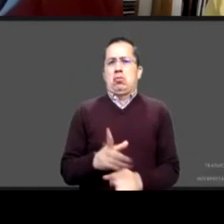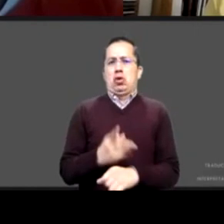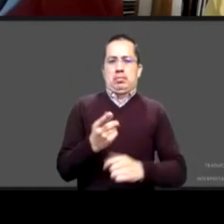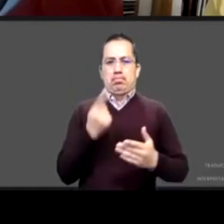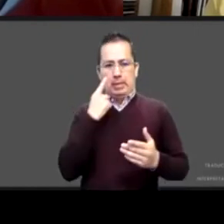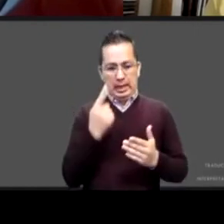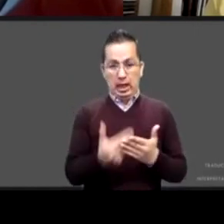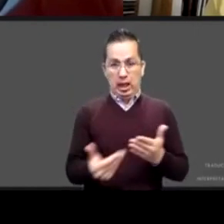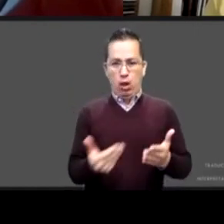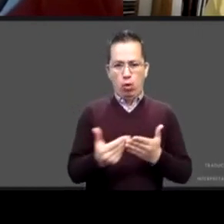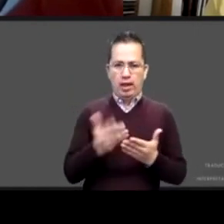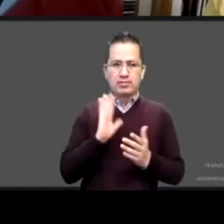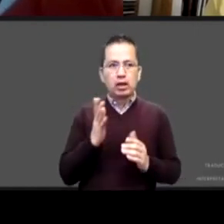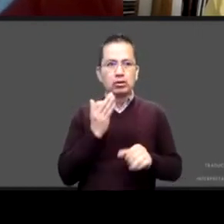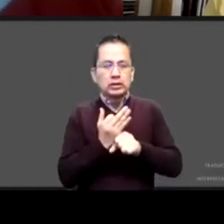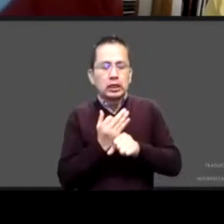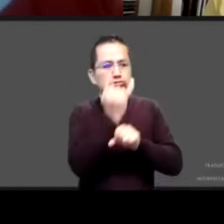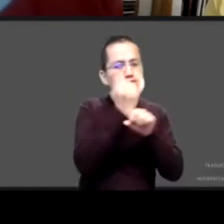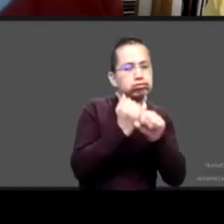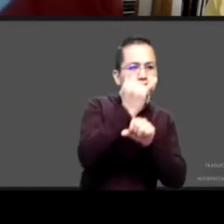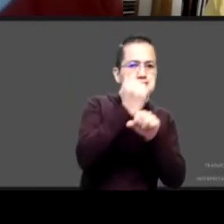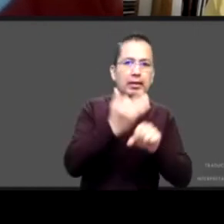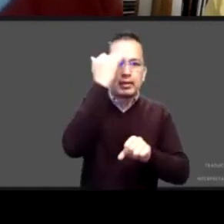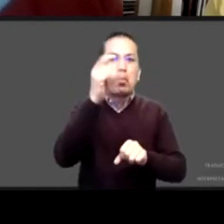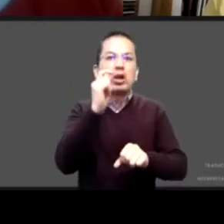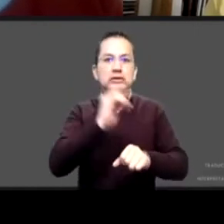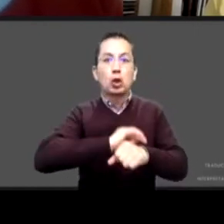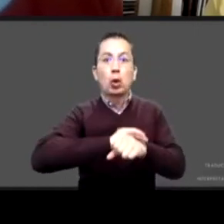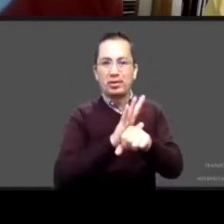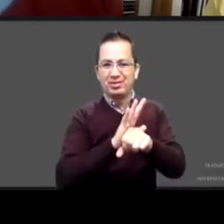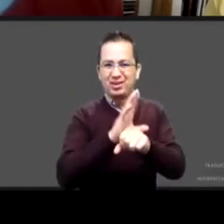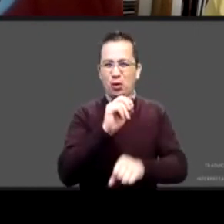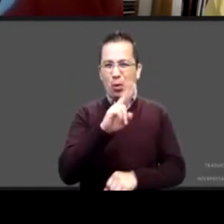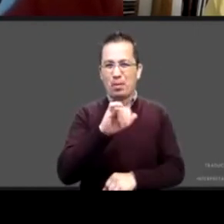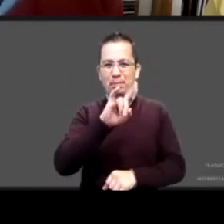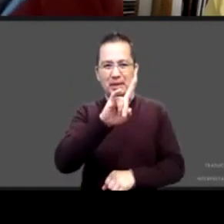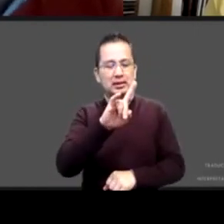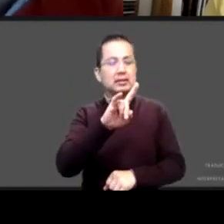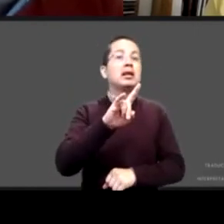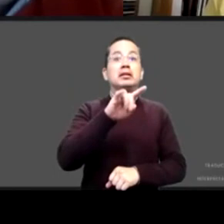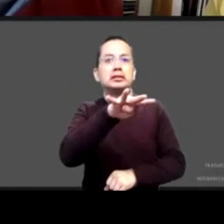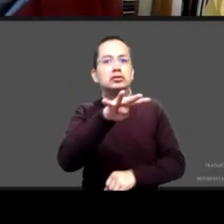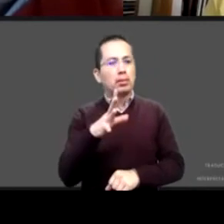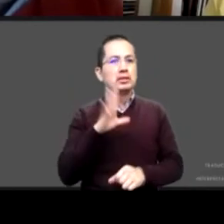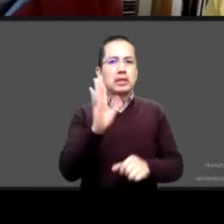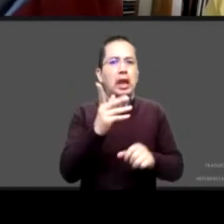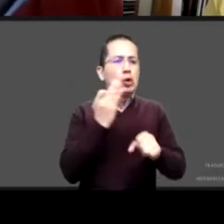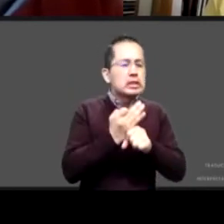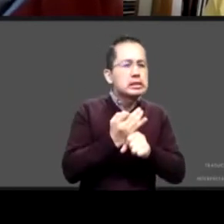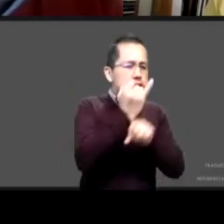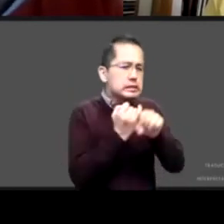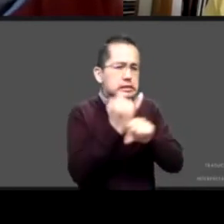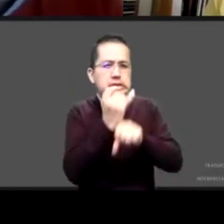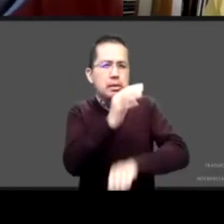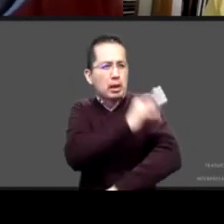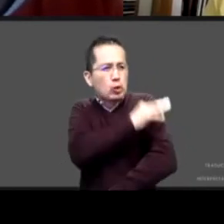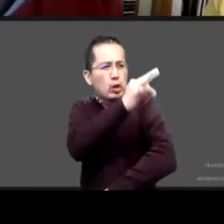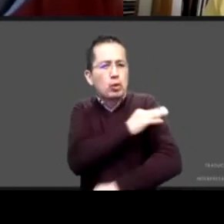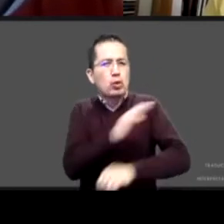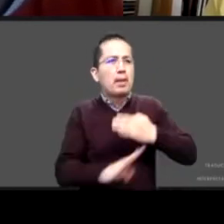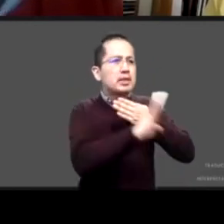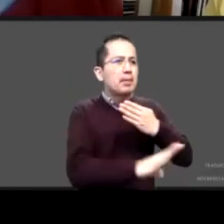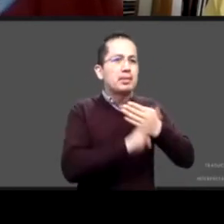en noviembre del año pasado, en una actividad donde tuvimos el gusto, Fernando, de coincidir,